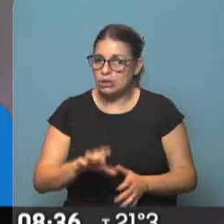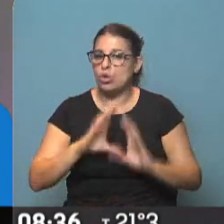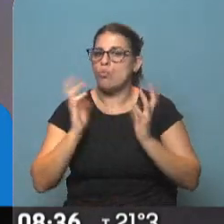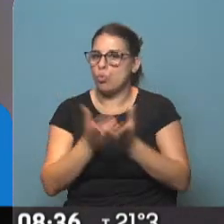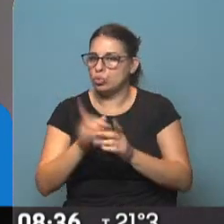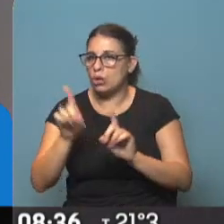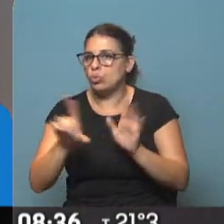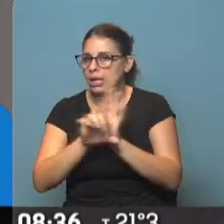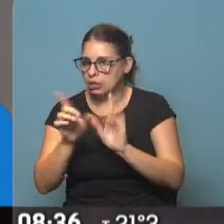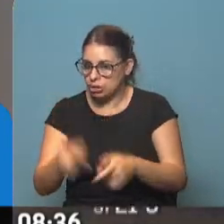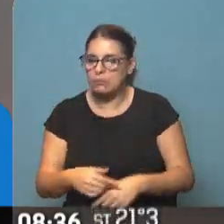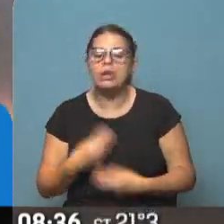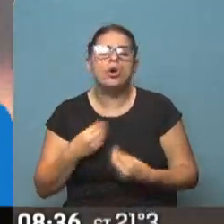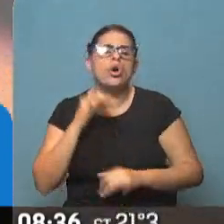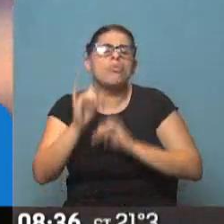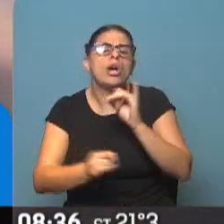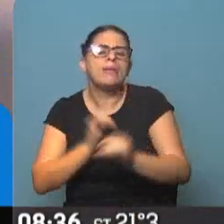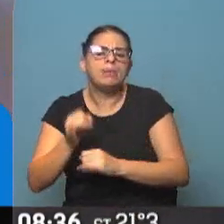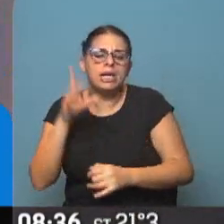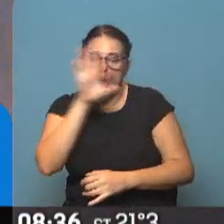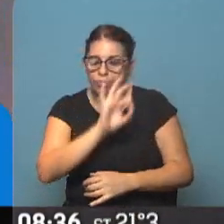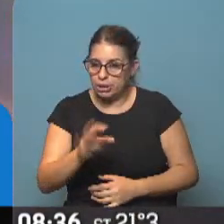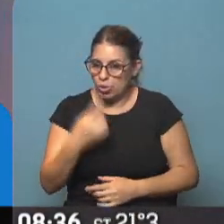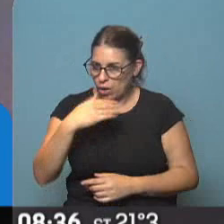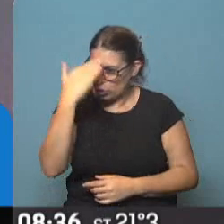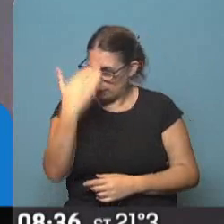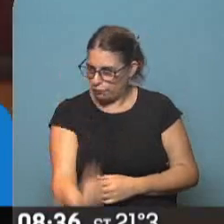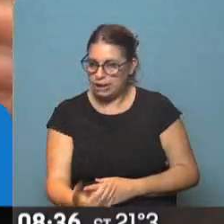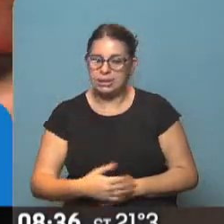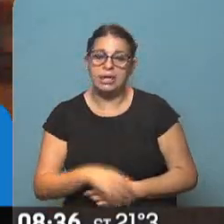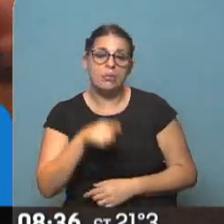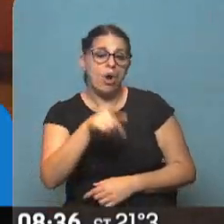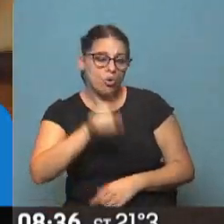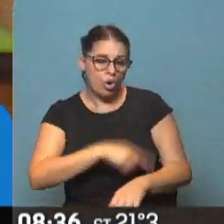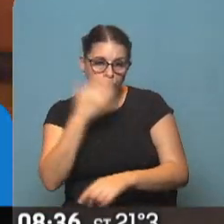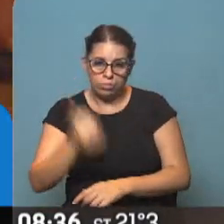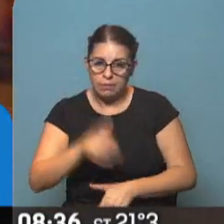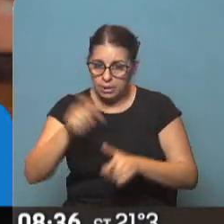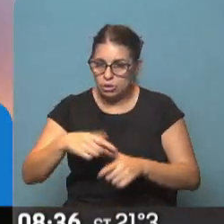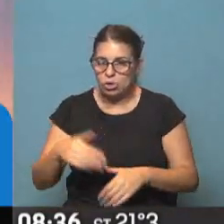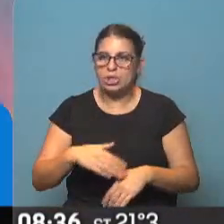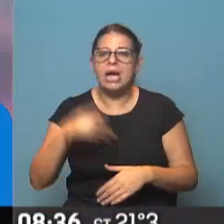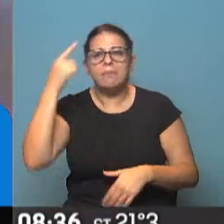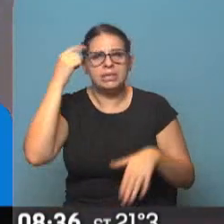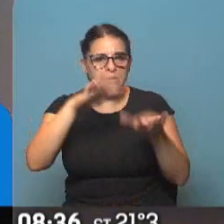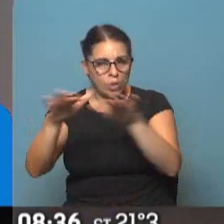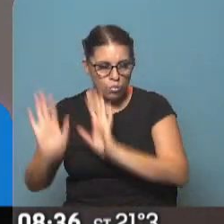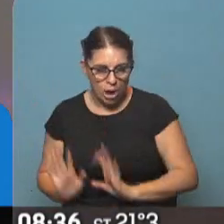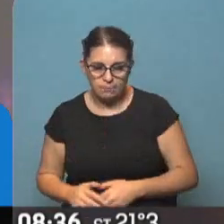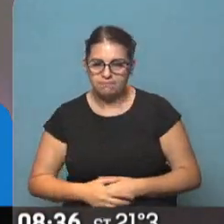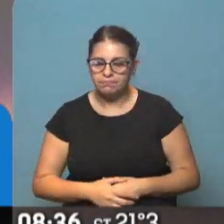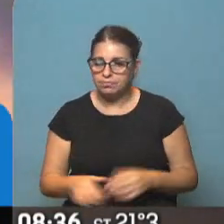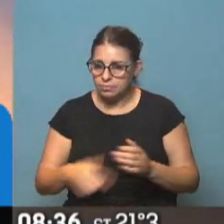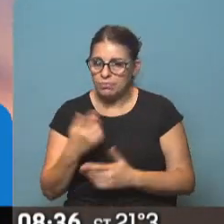le explicas tu postura cuando tenés cara a cara vos estás acostumbrada a estar con gente que piensa igual que vos bien todo muy bien ahí está ahí